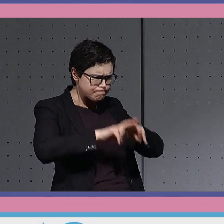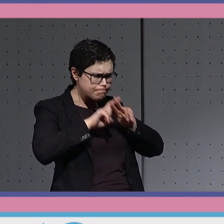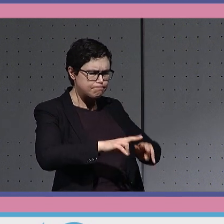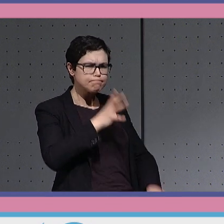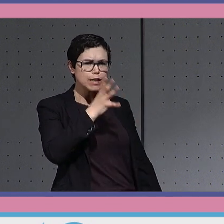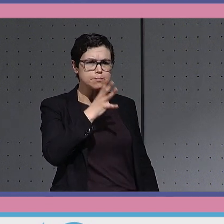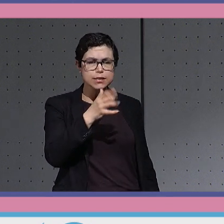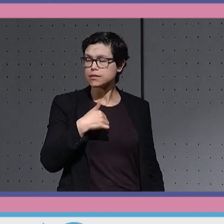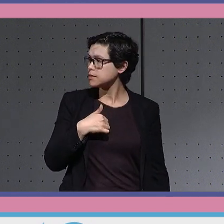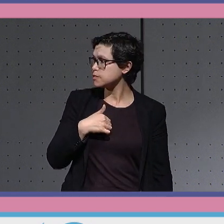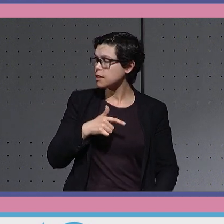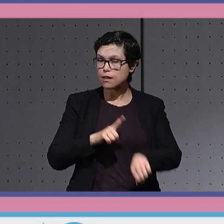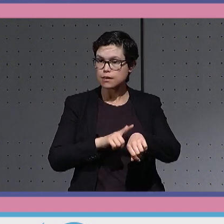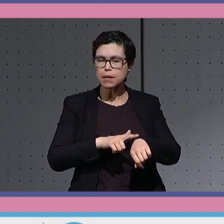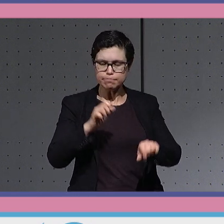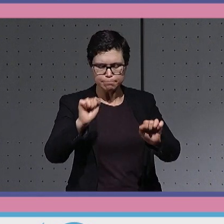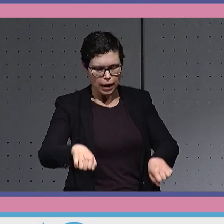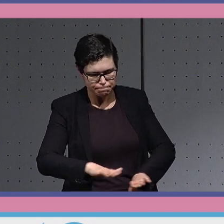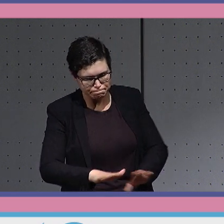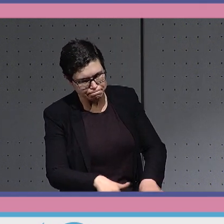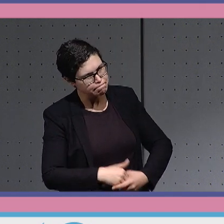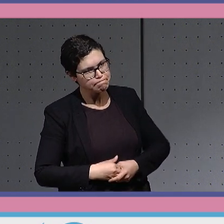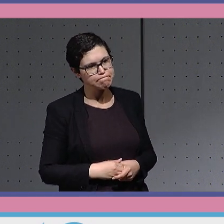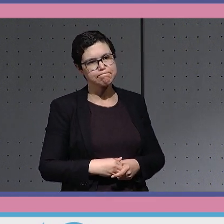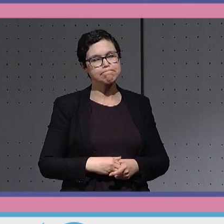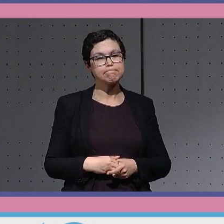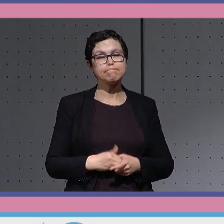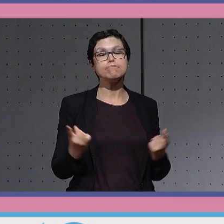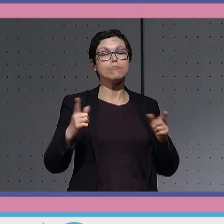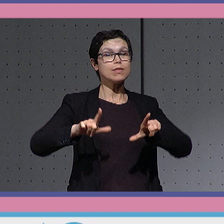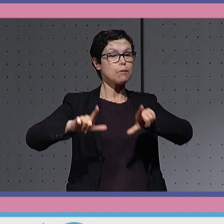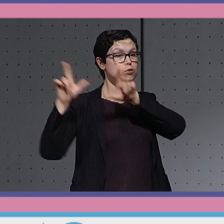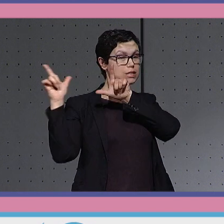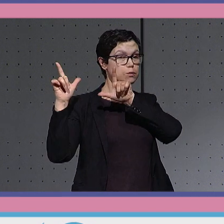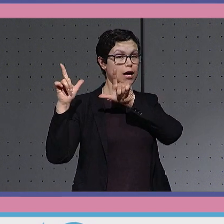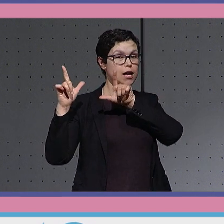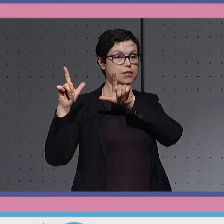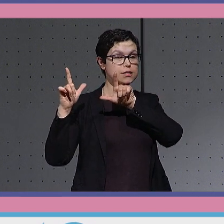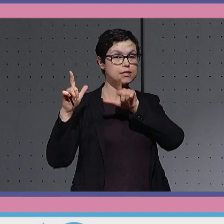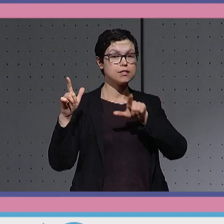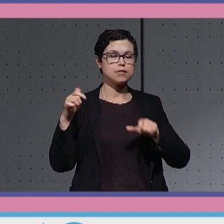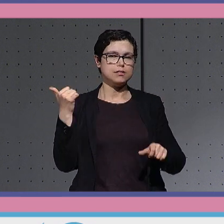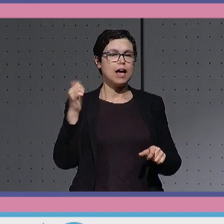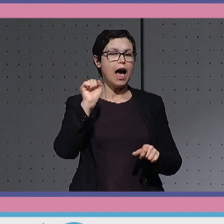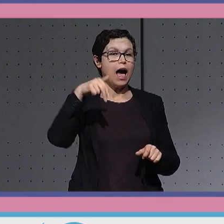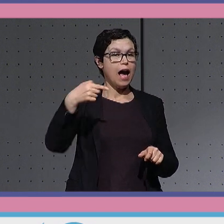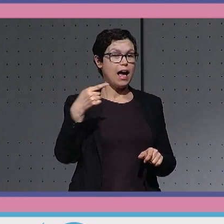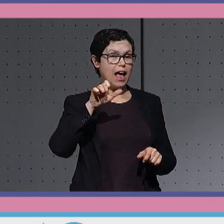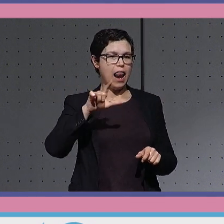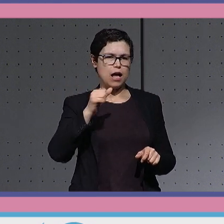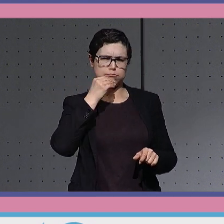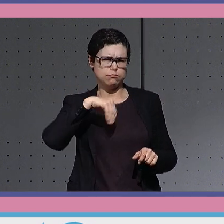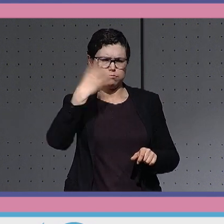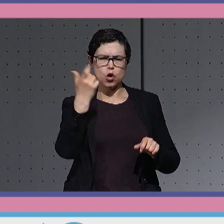quedan 7. Vale. Entonces, como las últimas diapositivas, Ángel ha hablado fenomenal de eso y no me hacen falta, lo que voy a hacer en